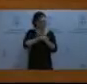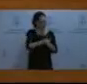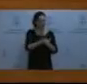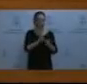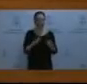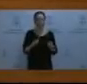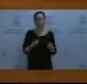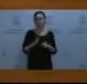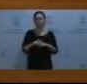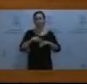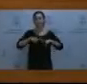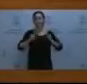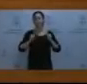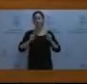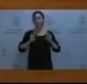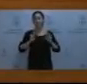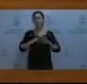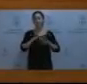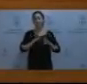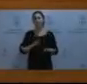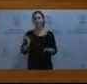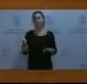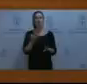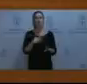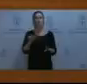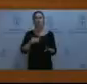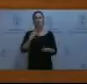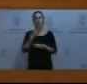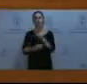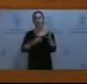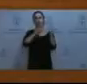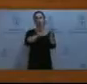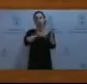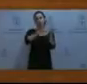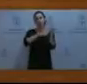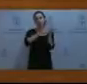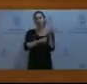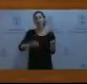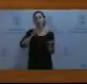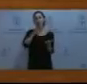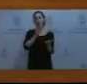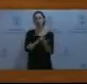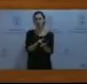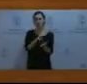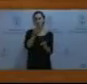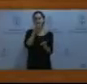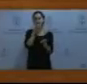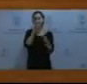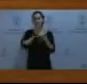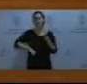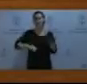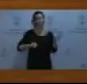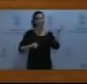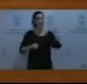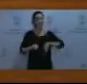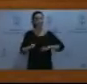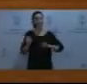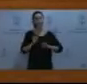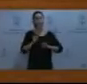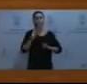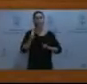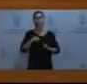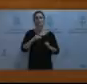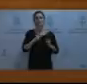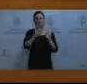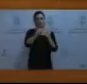puede ser de otra manera, dice que serán ilícitas todas las actuaciones arqueológicas en estos BIC realizadas en la preceptiva autorización o las realizadas contraviniendo los términos de